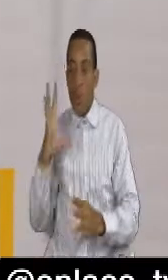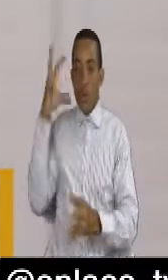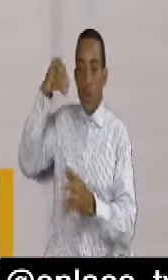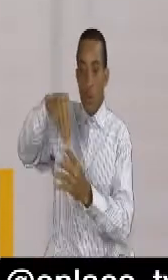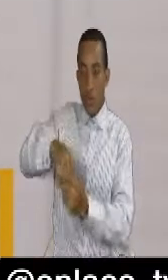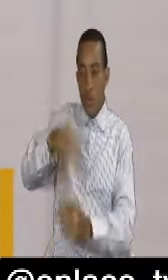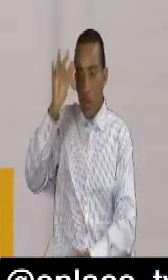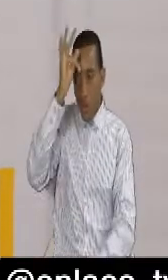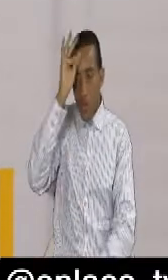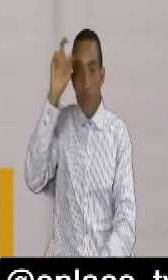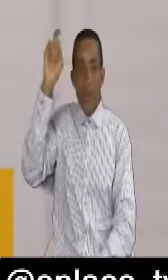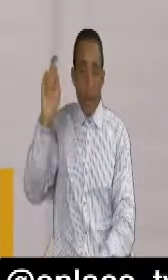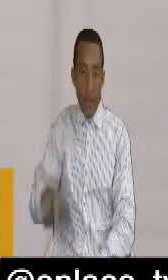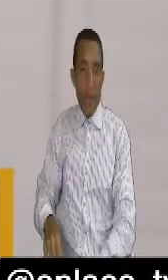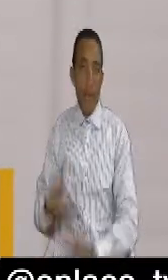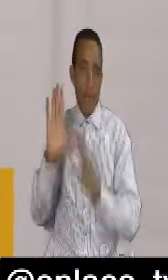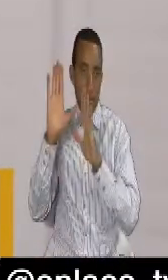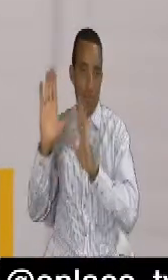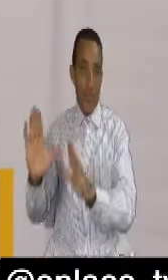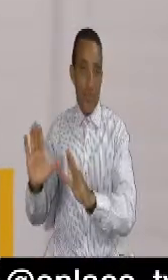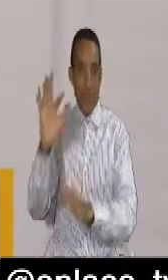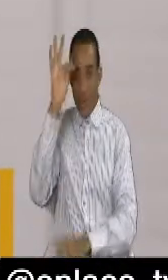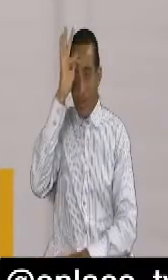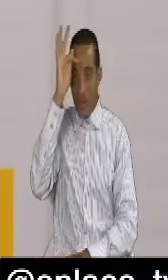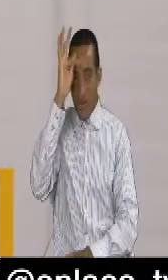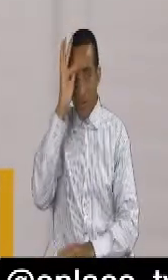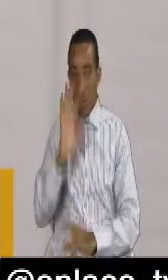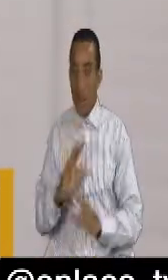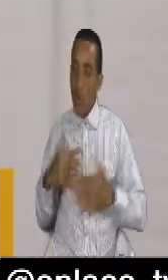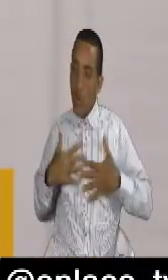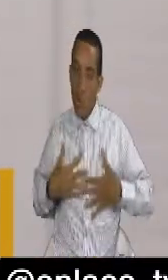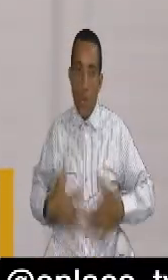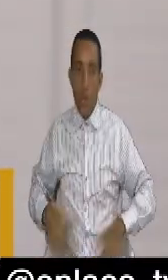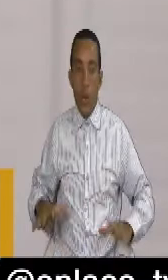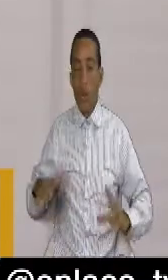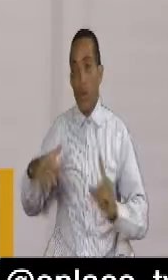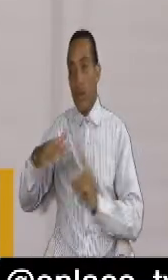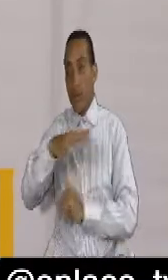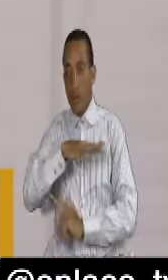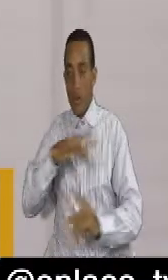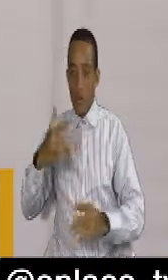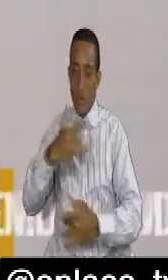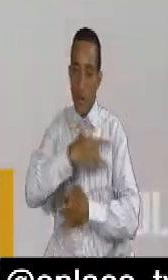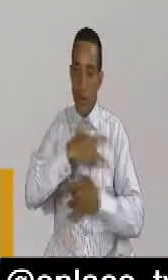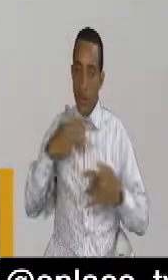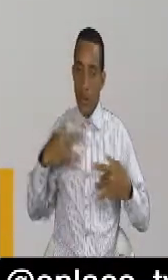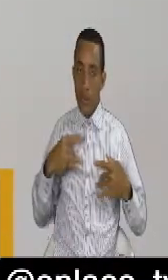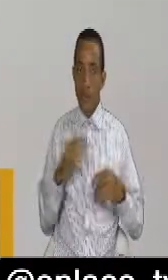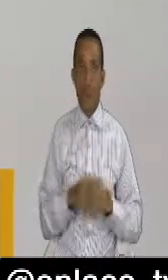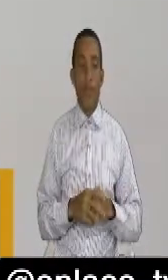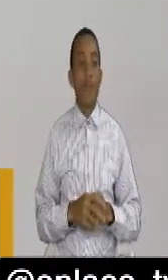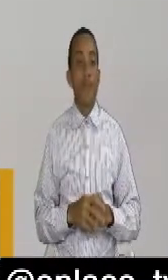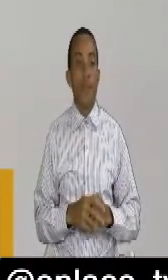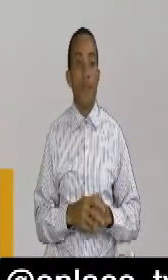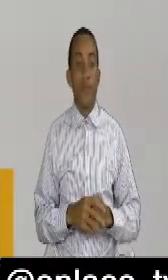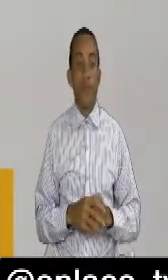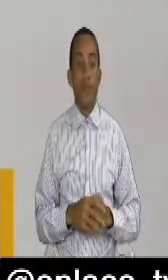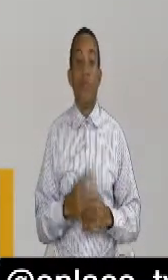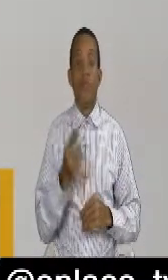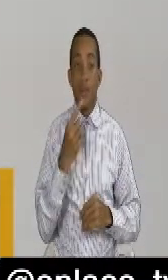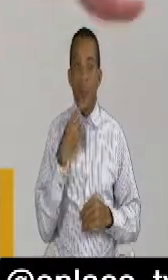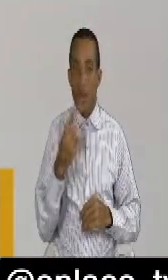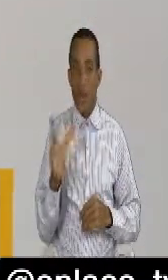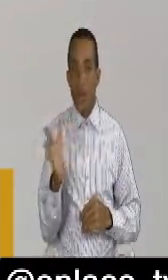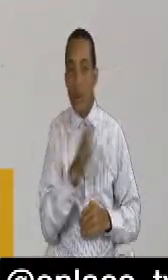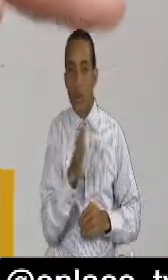el deber del hospital llevar a feliz término cualquier tipo de situación de salud que tengan esos afiliados. Confirmó el funcionario que son alrededor